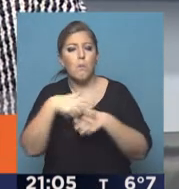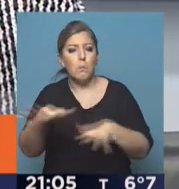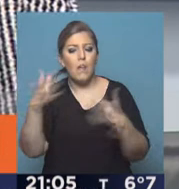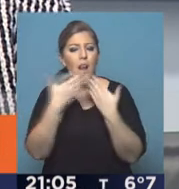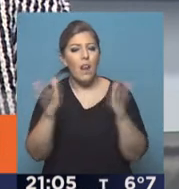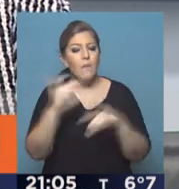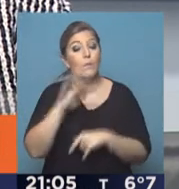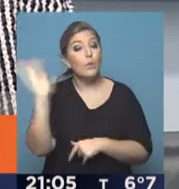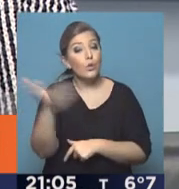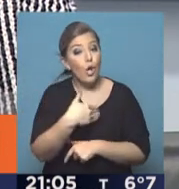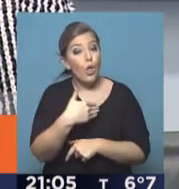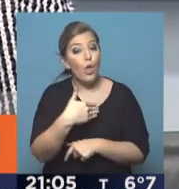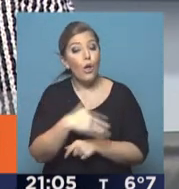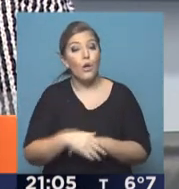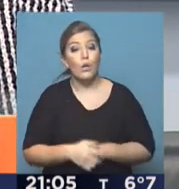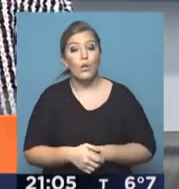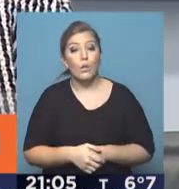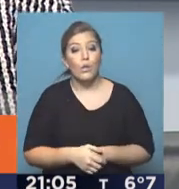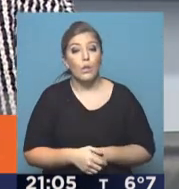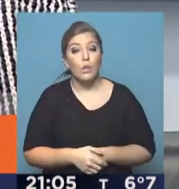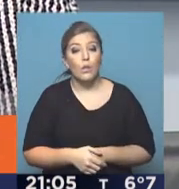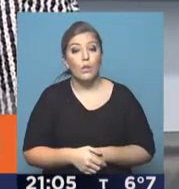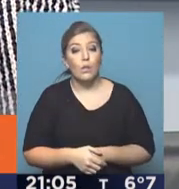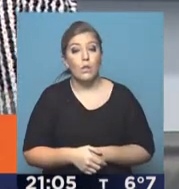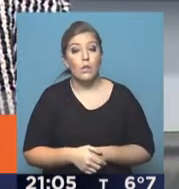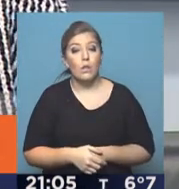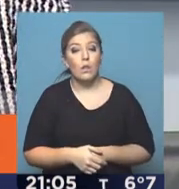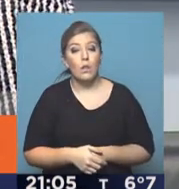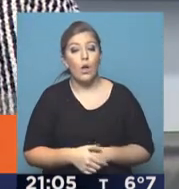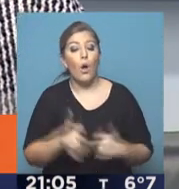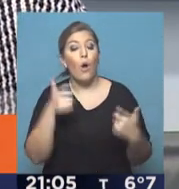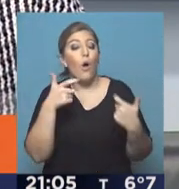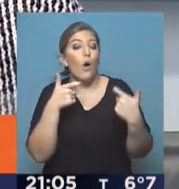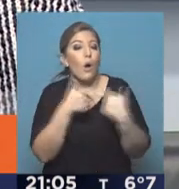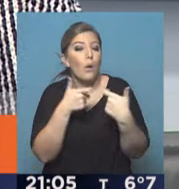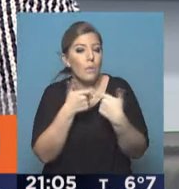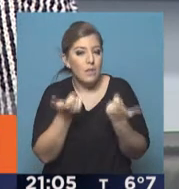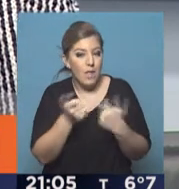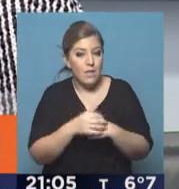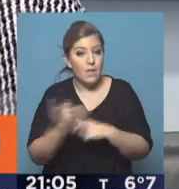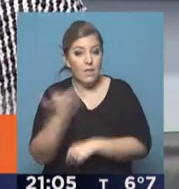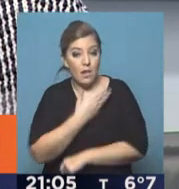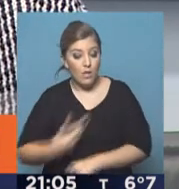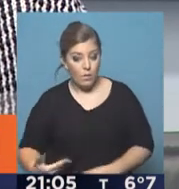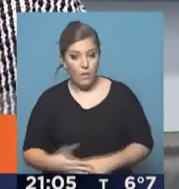todo esto rodeado de un grado de impunidad y de complicidad estatal